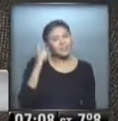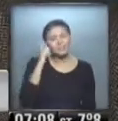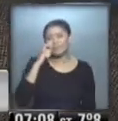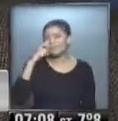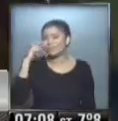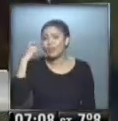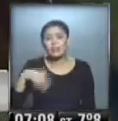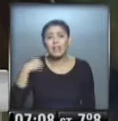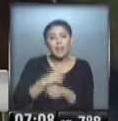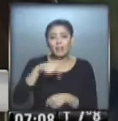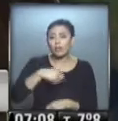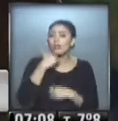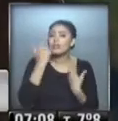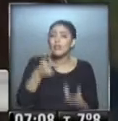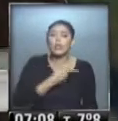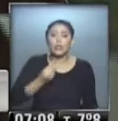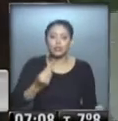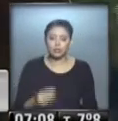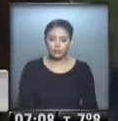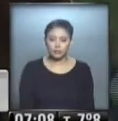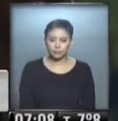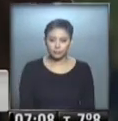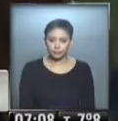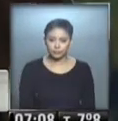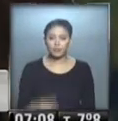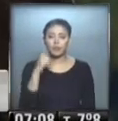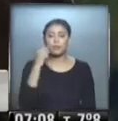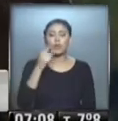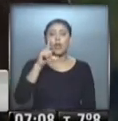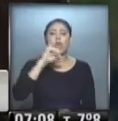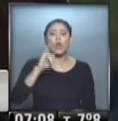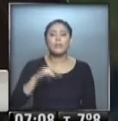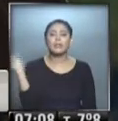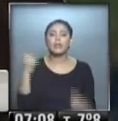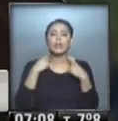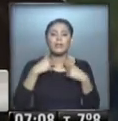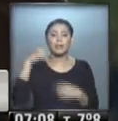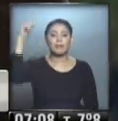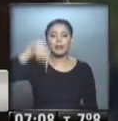que hoy no sepamos nada de Jorge Julio López, ¿no? ¡Jorge Julio López!